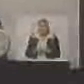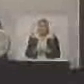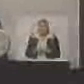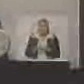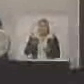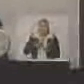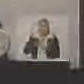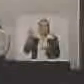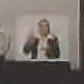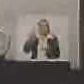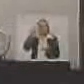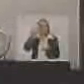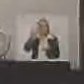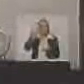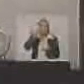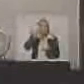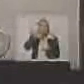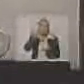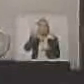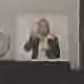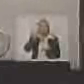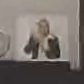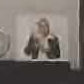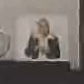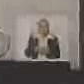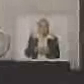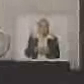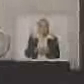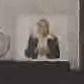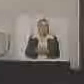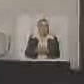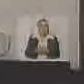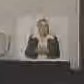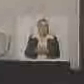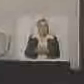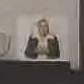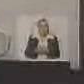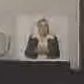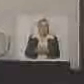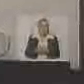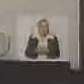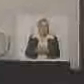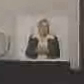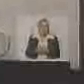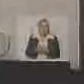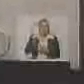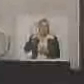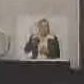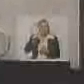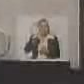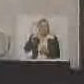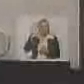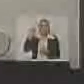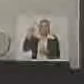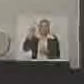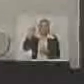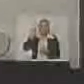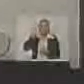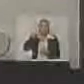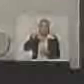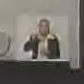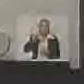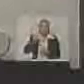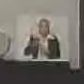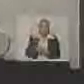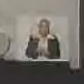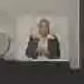7 de junio se va a cambiar la historia. Uno de los temas que hemos estado oyendo todos los días en